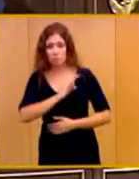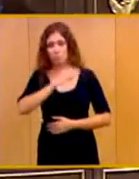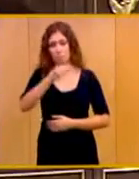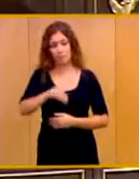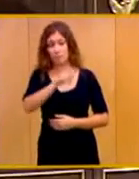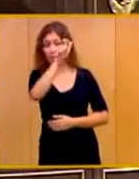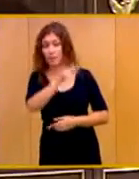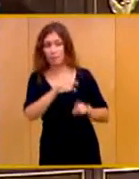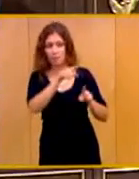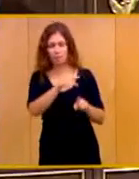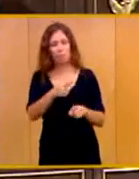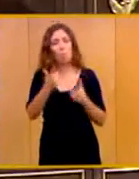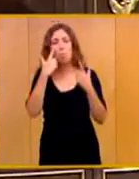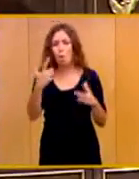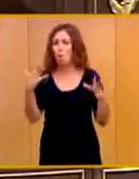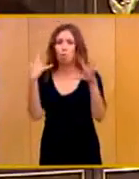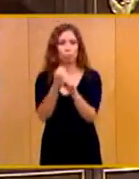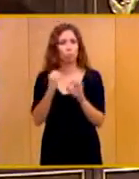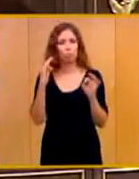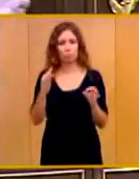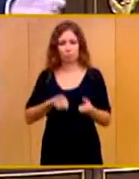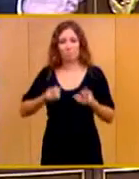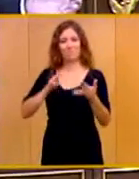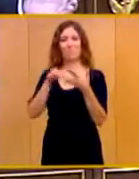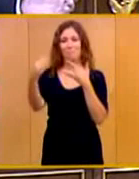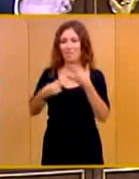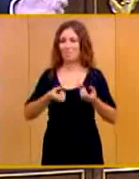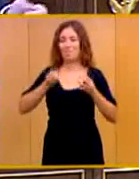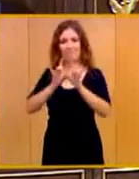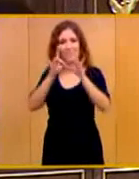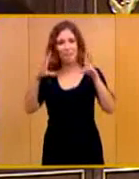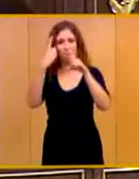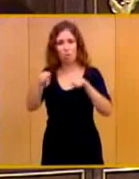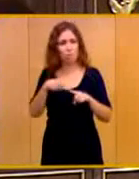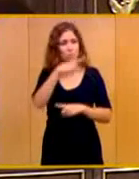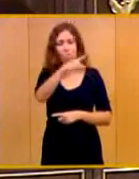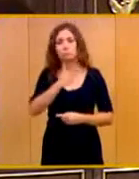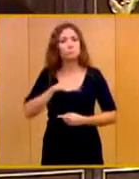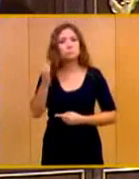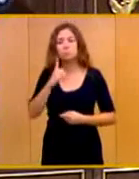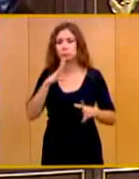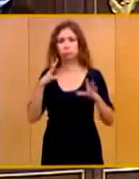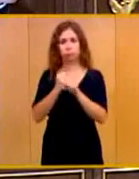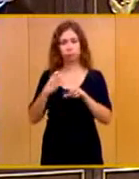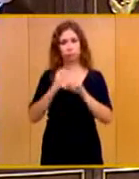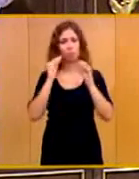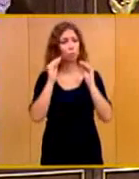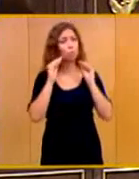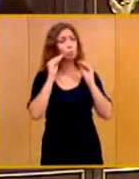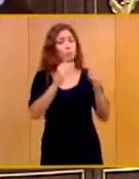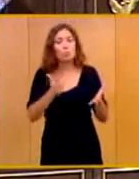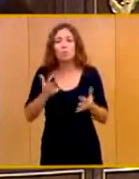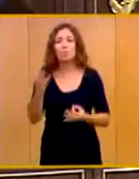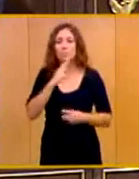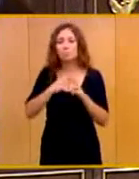la claridad, con la transparencia y con el saber a qué atenerse. Su reino es la incertidumbre